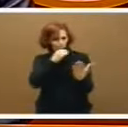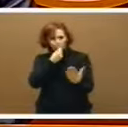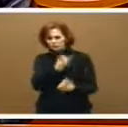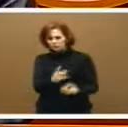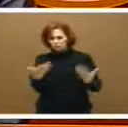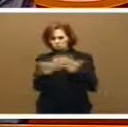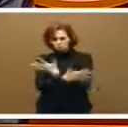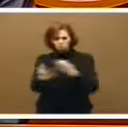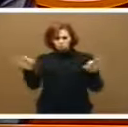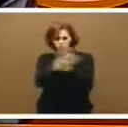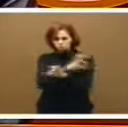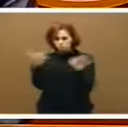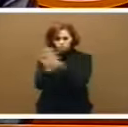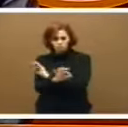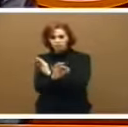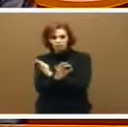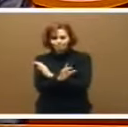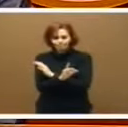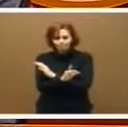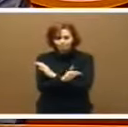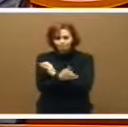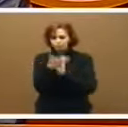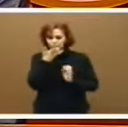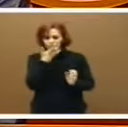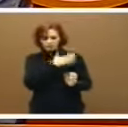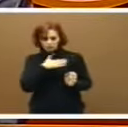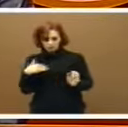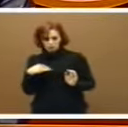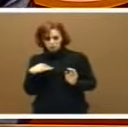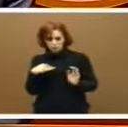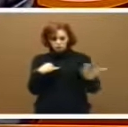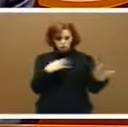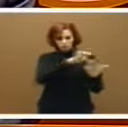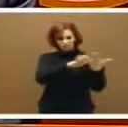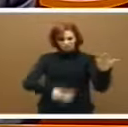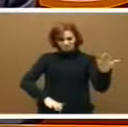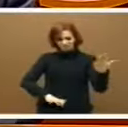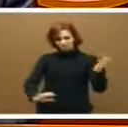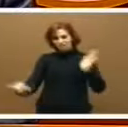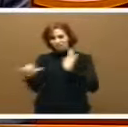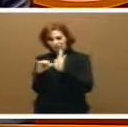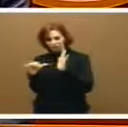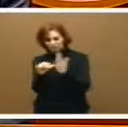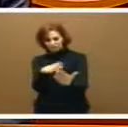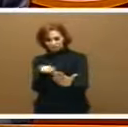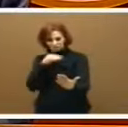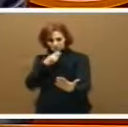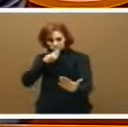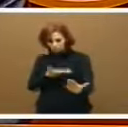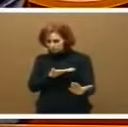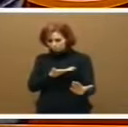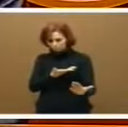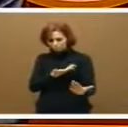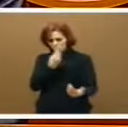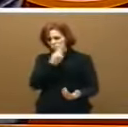lo cual choca frontalmente con el objetivo de lograr un mayor grado de acercamiento al principio constitucional de seguridad jurídica. Por tanto,